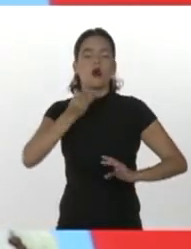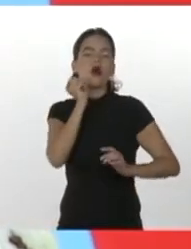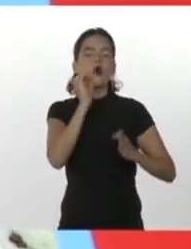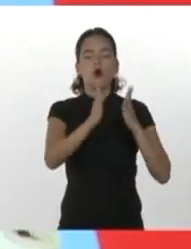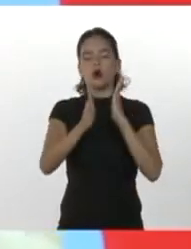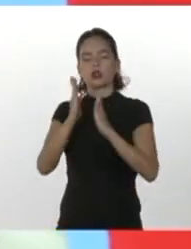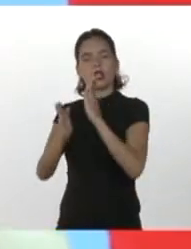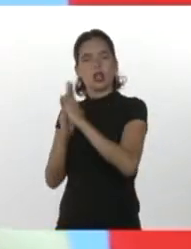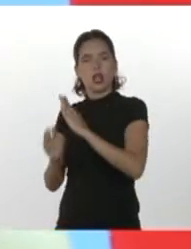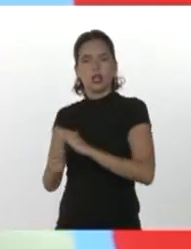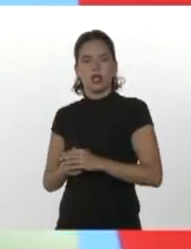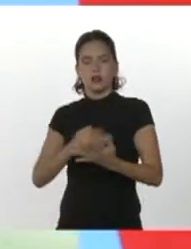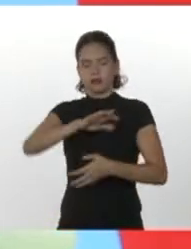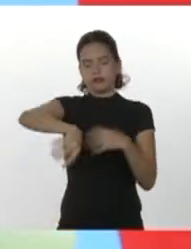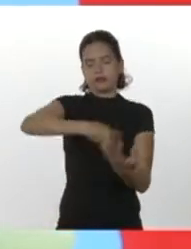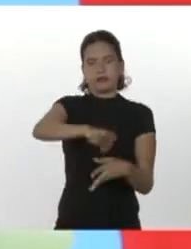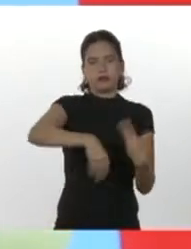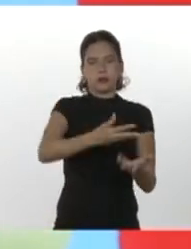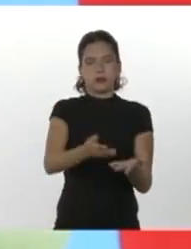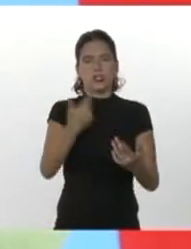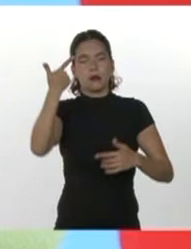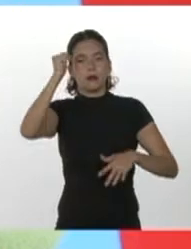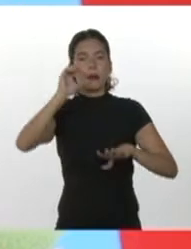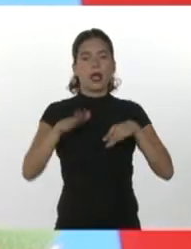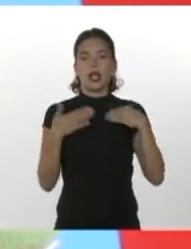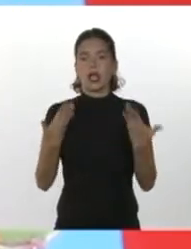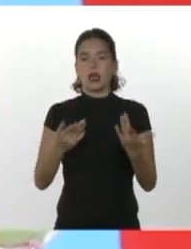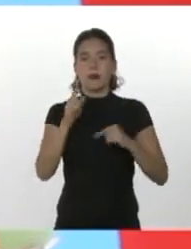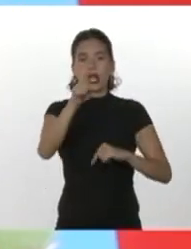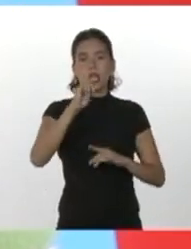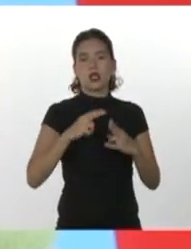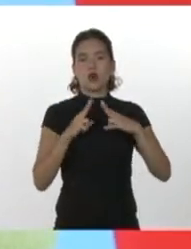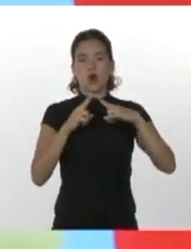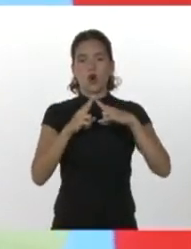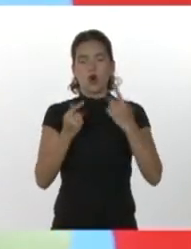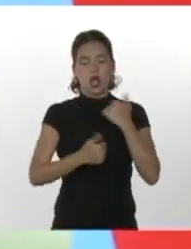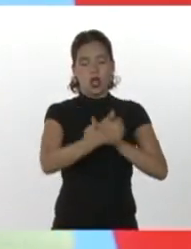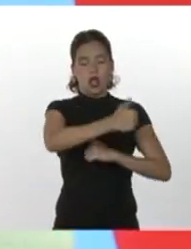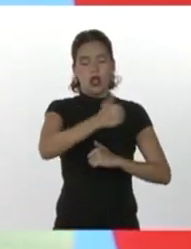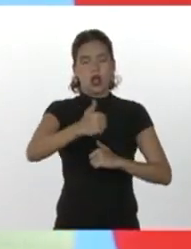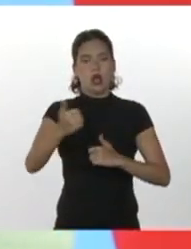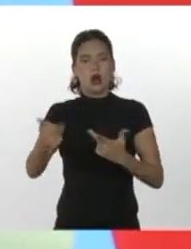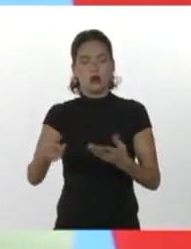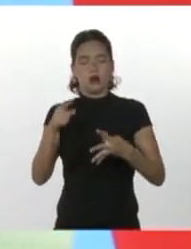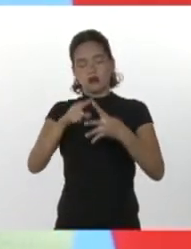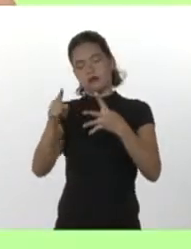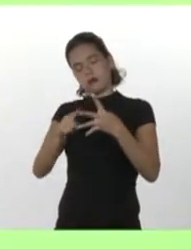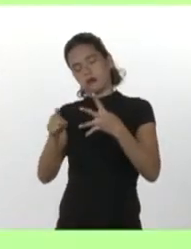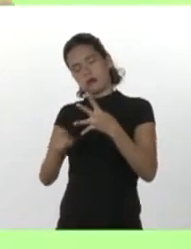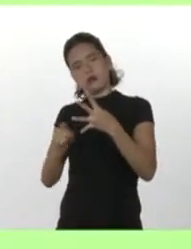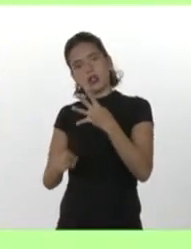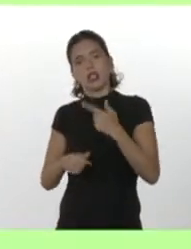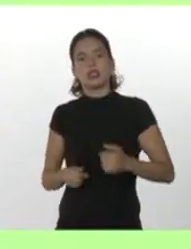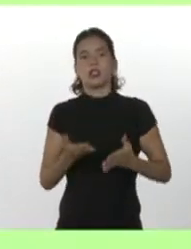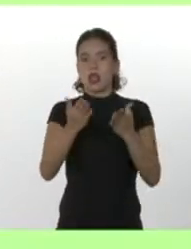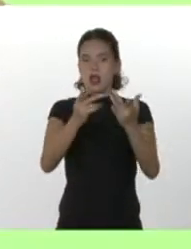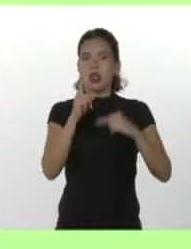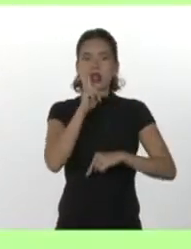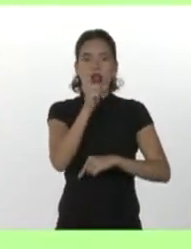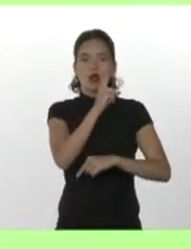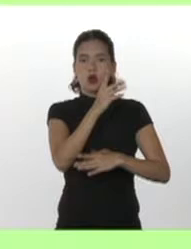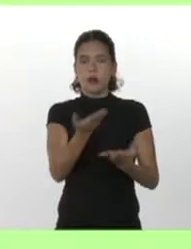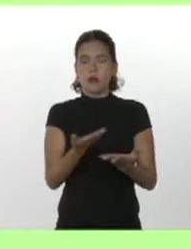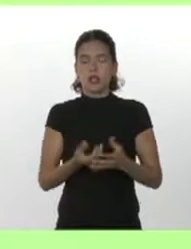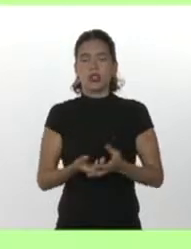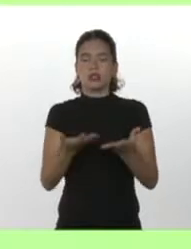ordenarlos o desordenarlos. ¿Para qué? Para que ellos conozcan cada uno de los objetos, darles el nombre que